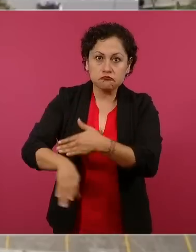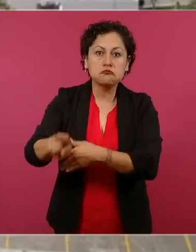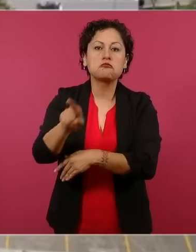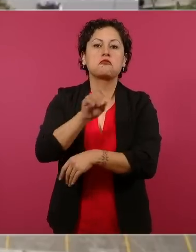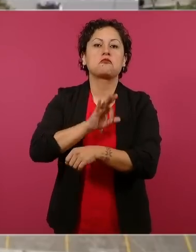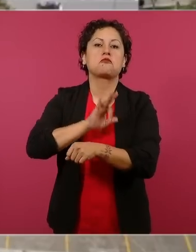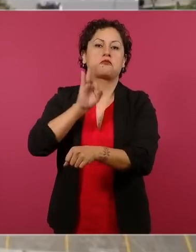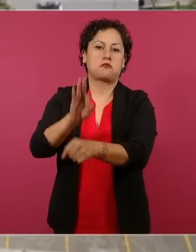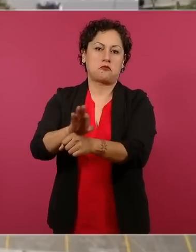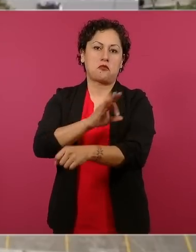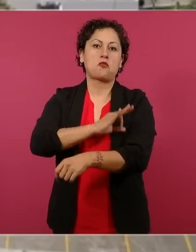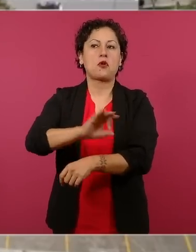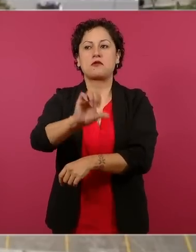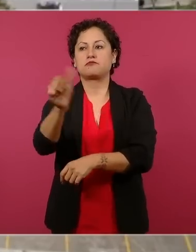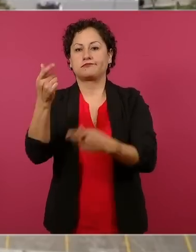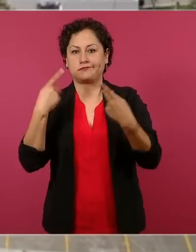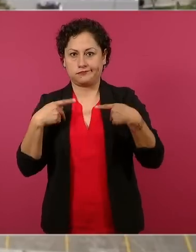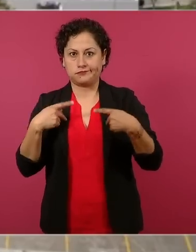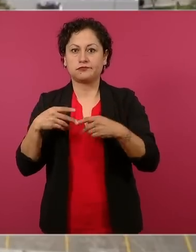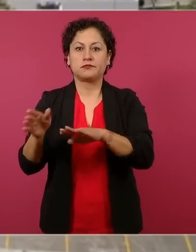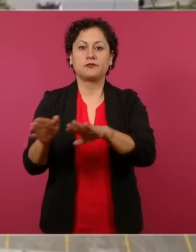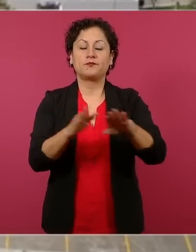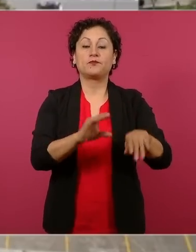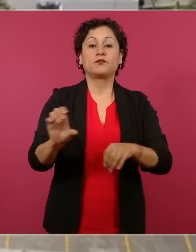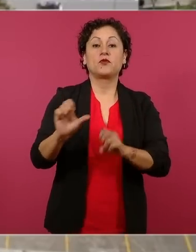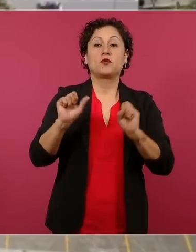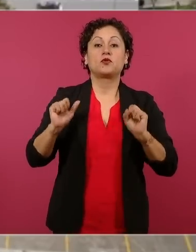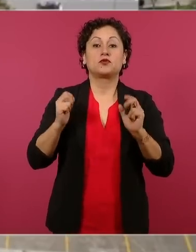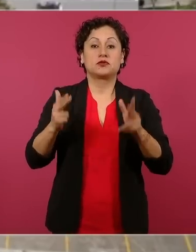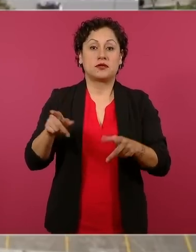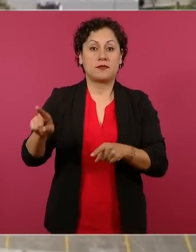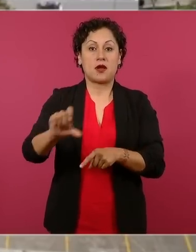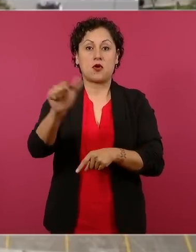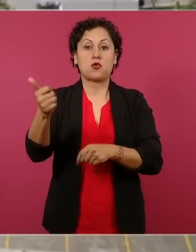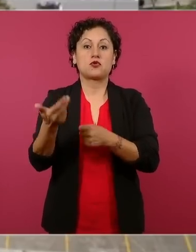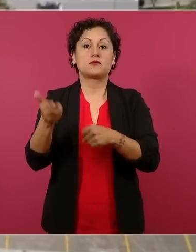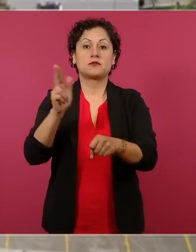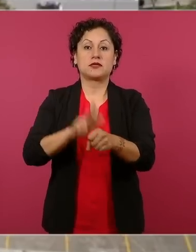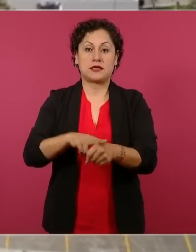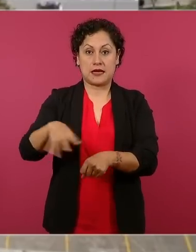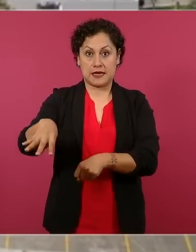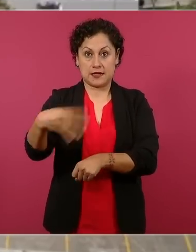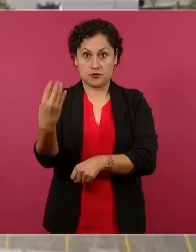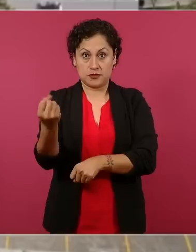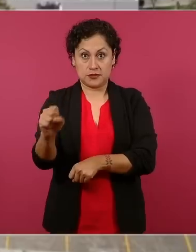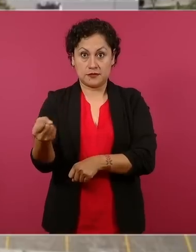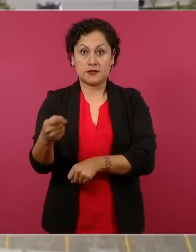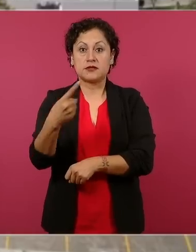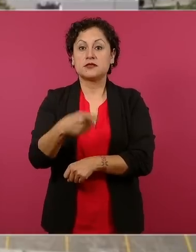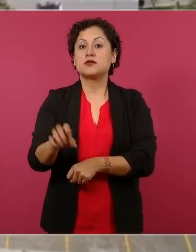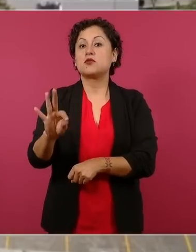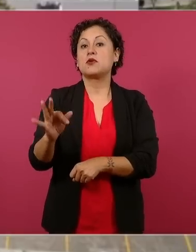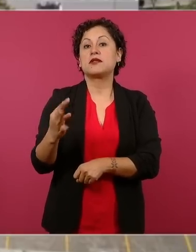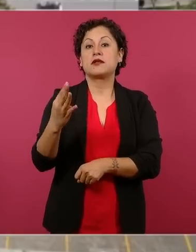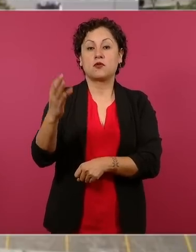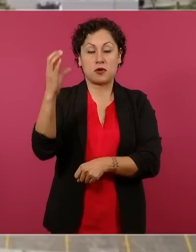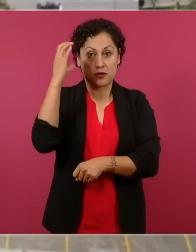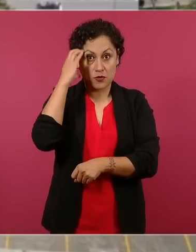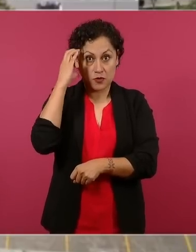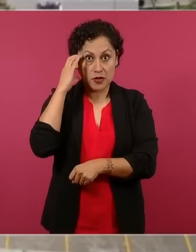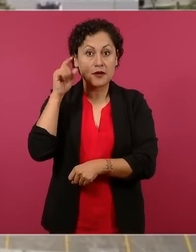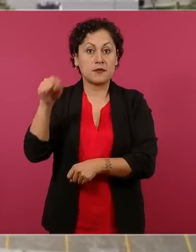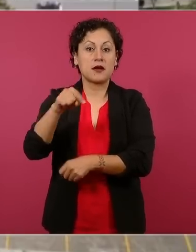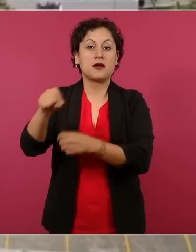social. También allá en Chiapas se está concluyendo el Hospital 14 de septiembre de 144 camas del Seguro Social en